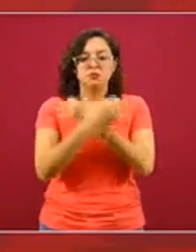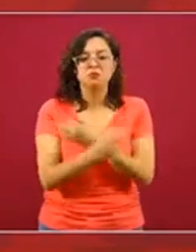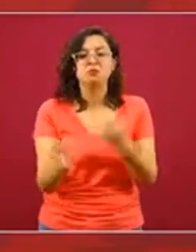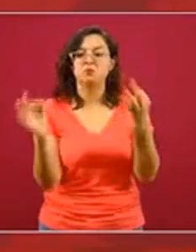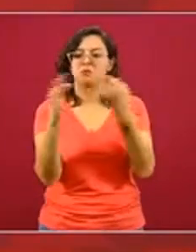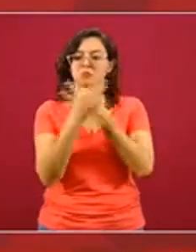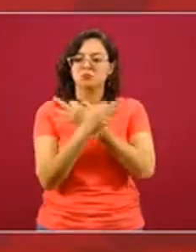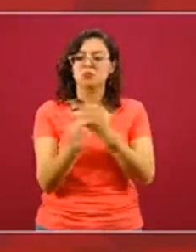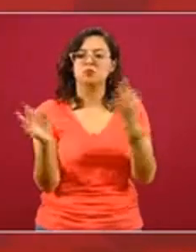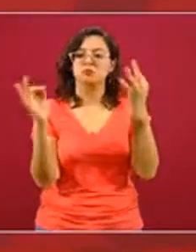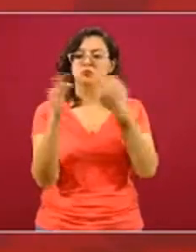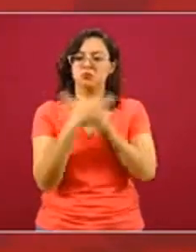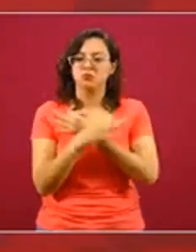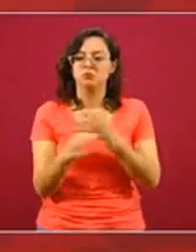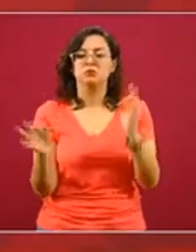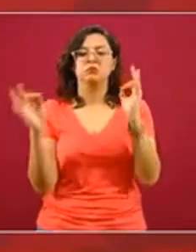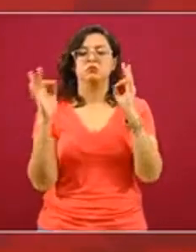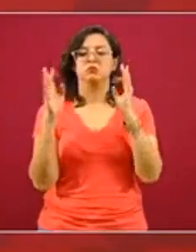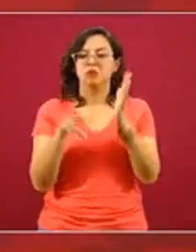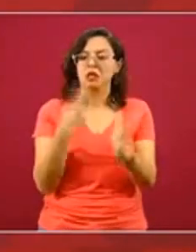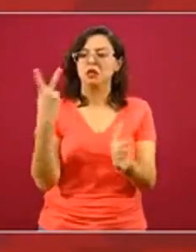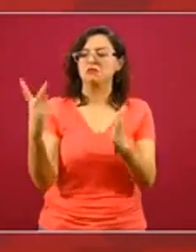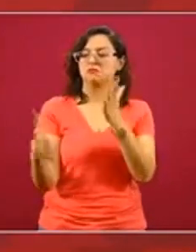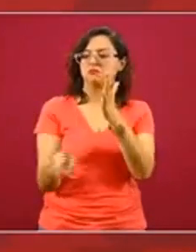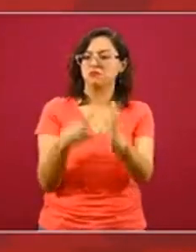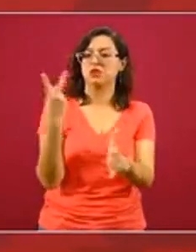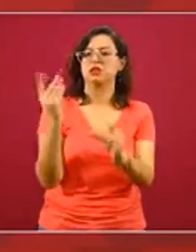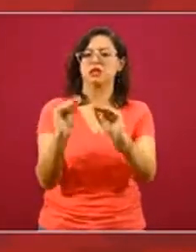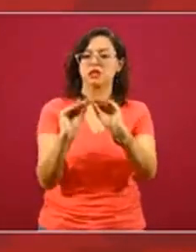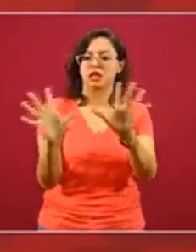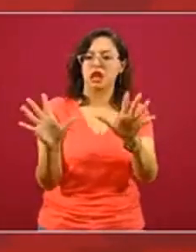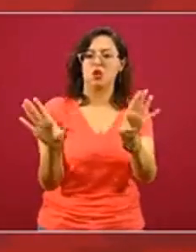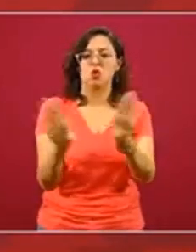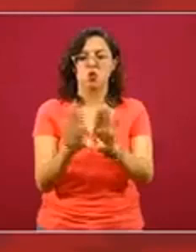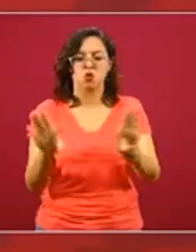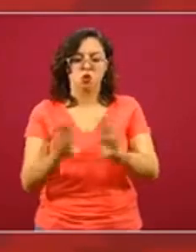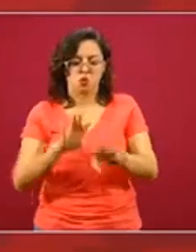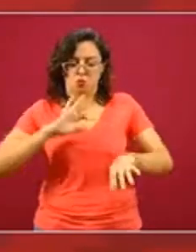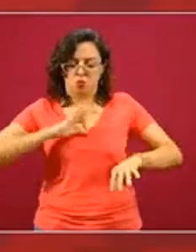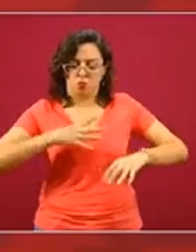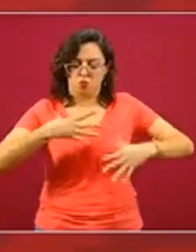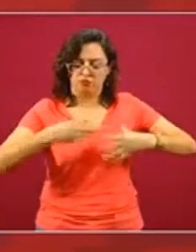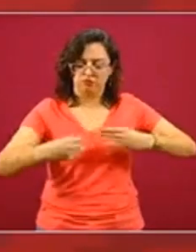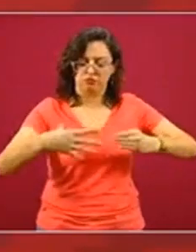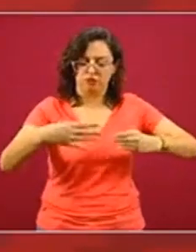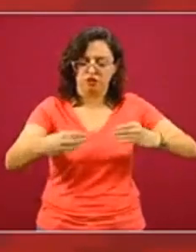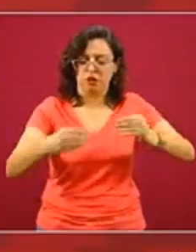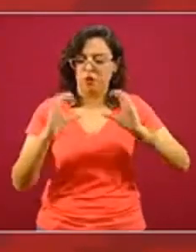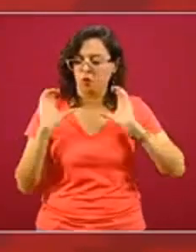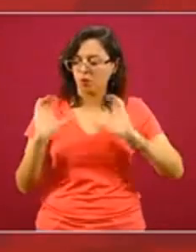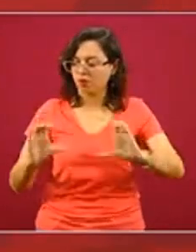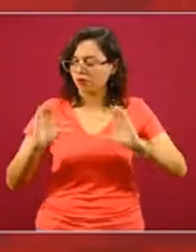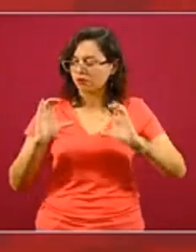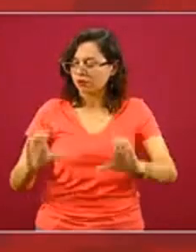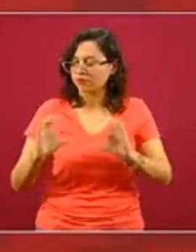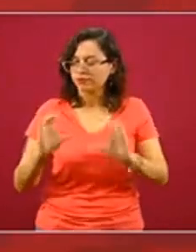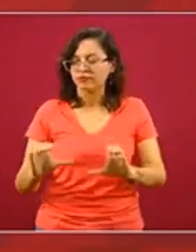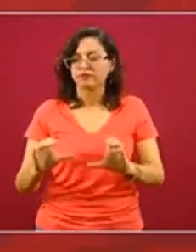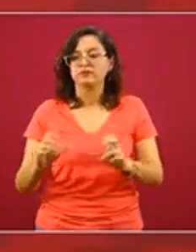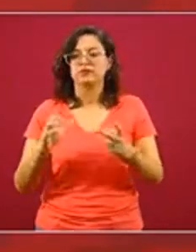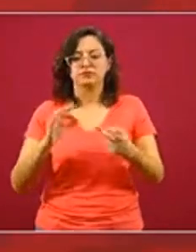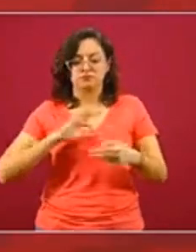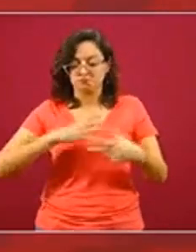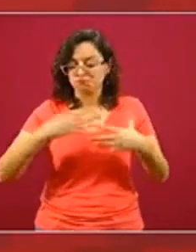claros, directos, sobre los mecanismos de transmisión, sobre los elementos de prevención, sobre el estado que guarda la